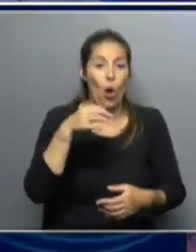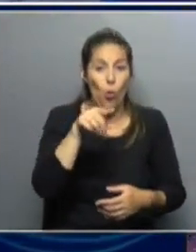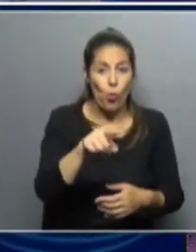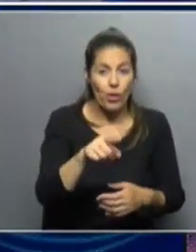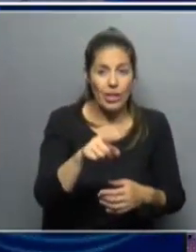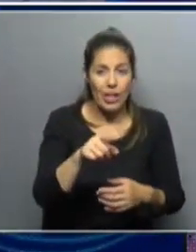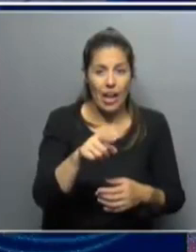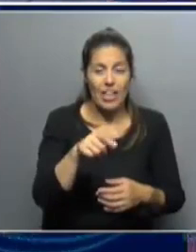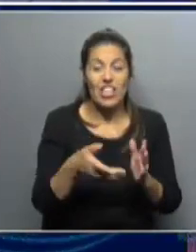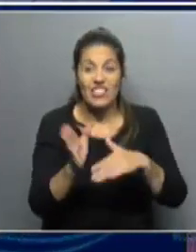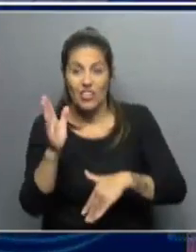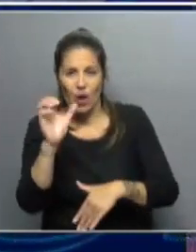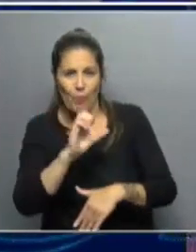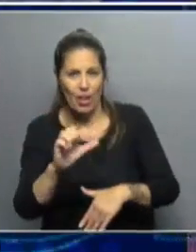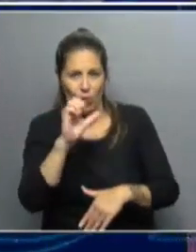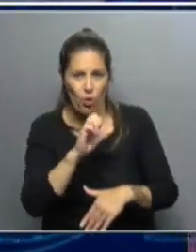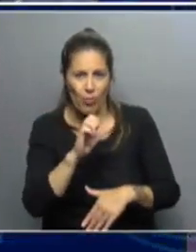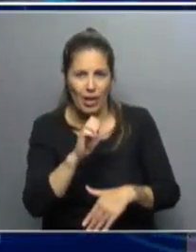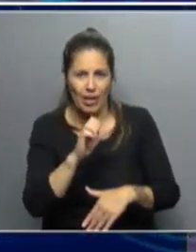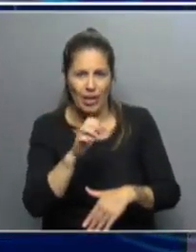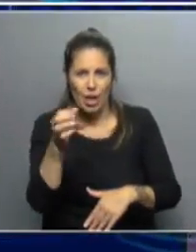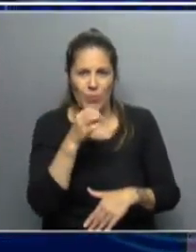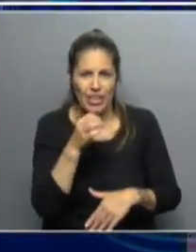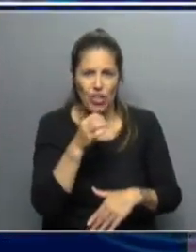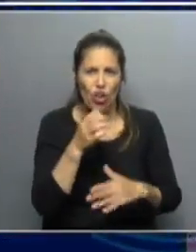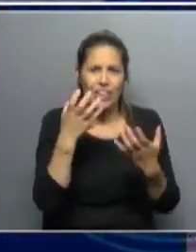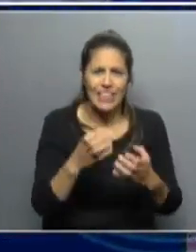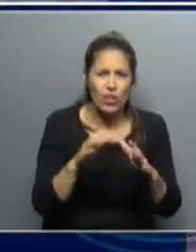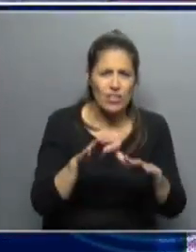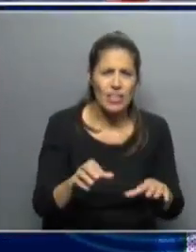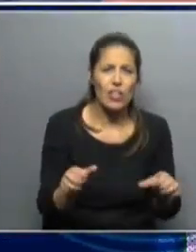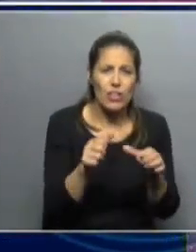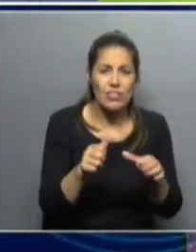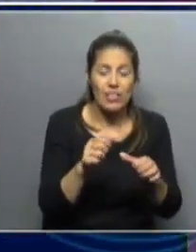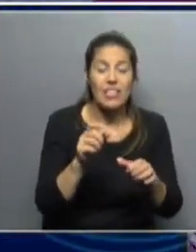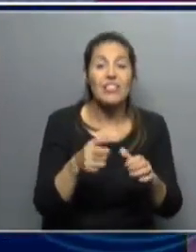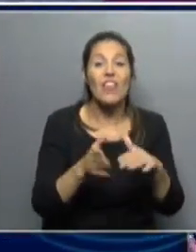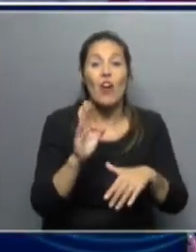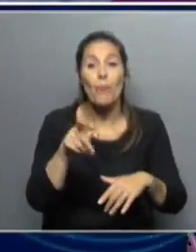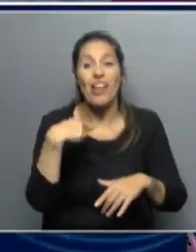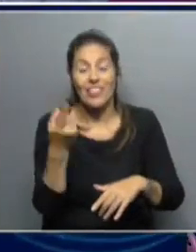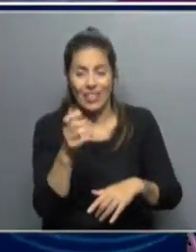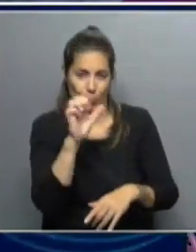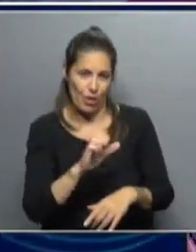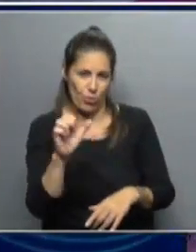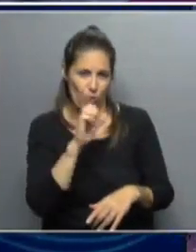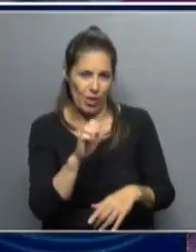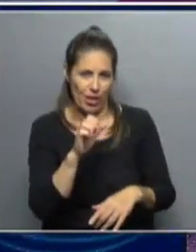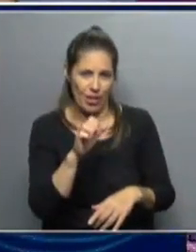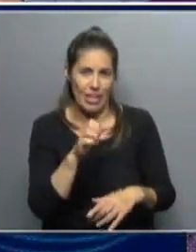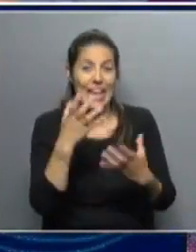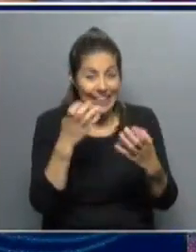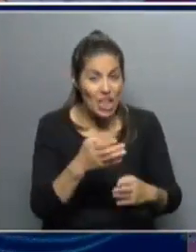se iba para Europa. Y se quedó a propósito. Por favor, quiero... Hizo esta función y se va mañana para Europa. O sea, ¿entendés? Porque